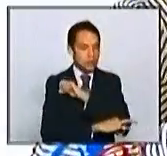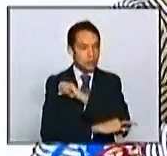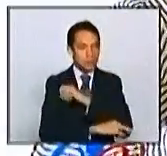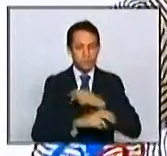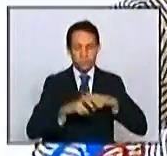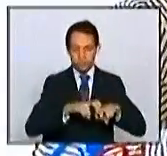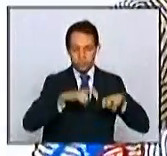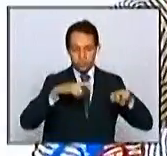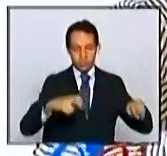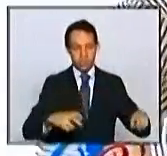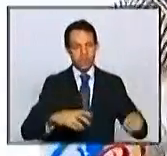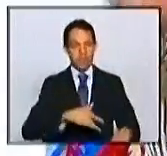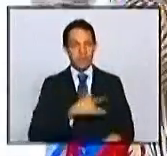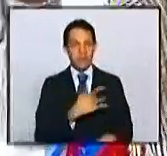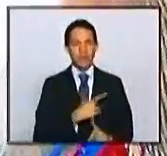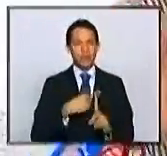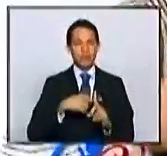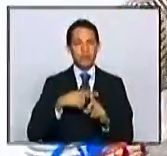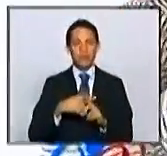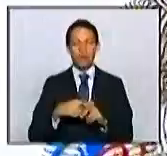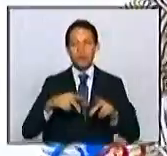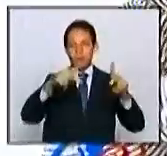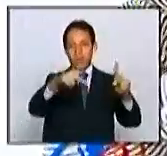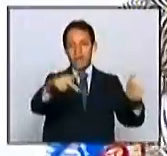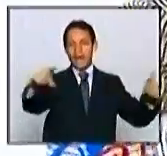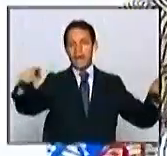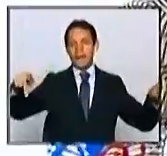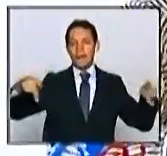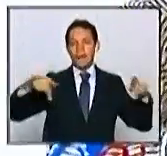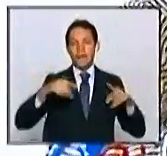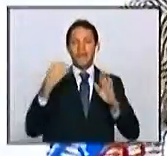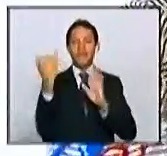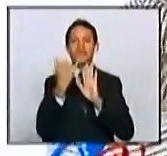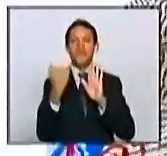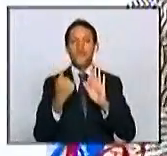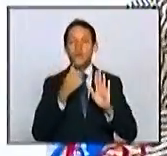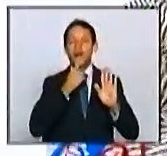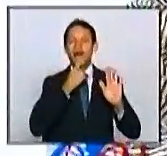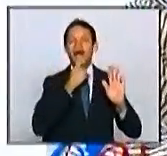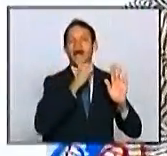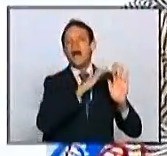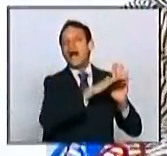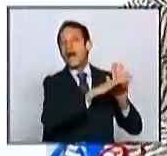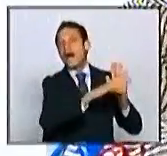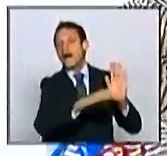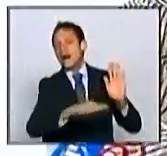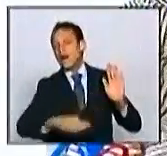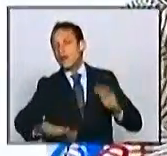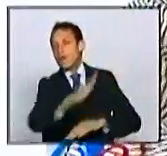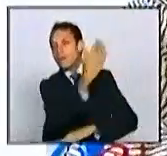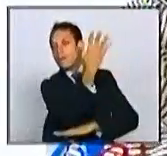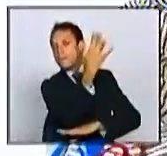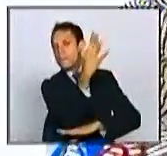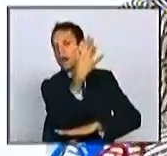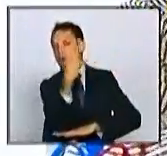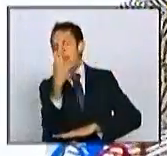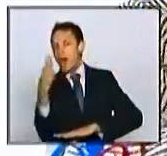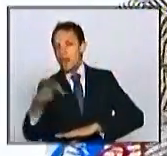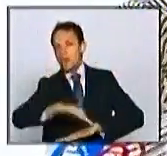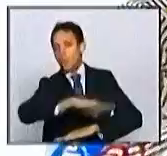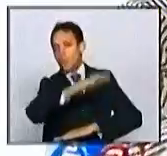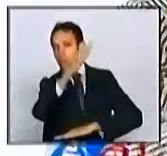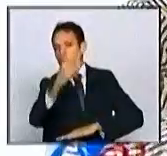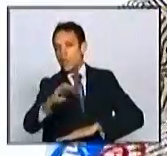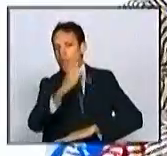es un placer porque de entrada el entorno nos invita a disfrutar. El entorno nos invita a compartir y a trabajar en